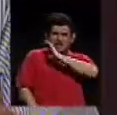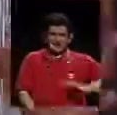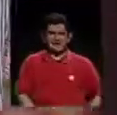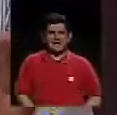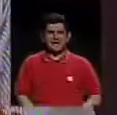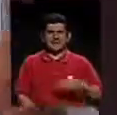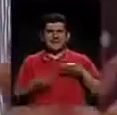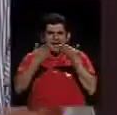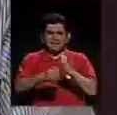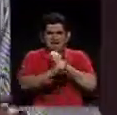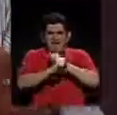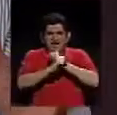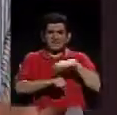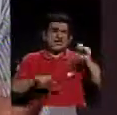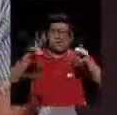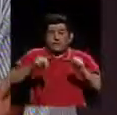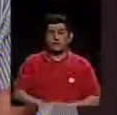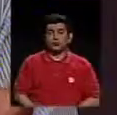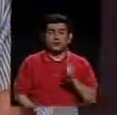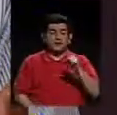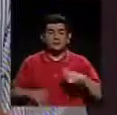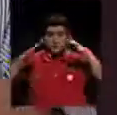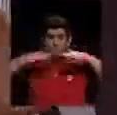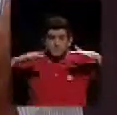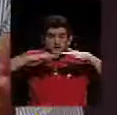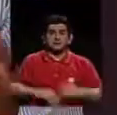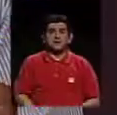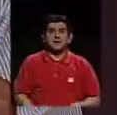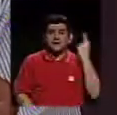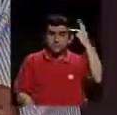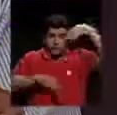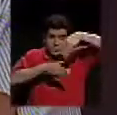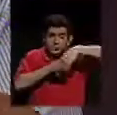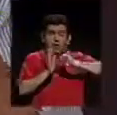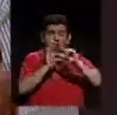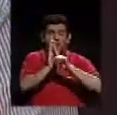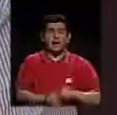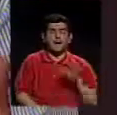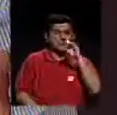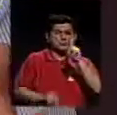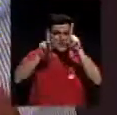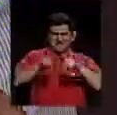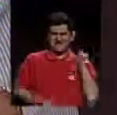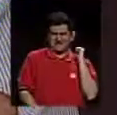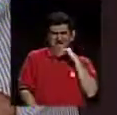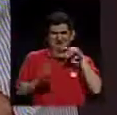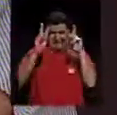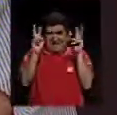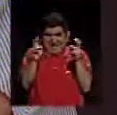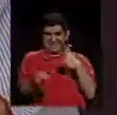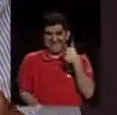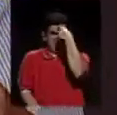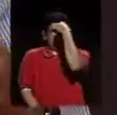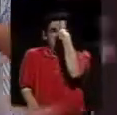un clima político que impera dentro de la Asamblea Legislativa que impregna la búsqueda de un sujeto muy extraño, es decir, un sujeto que tiene